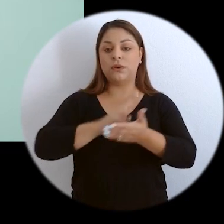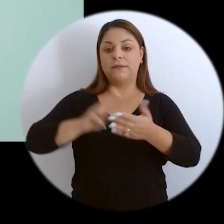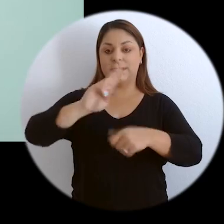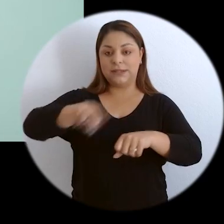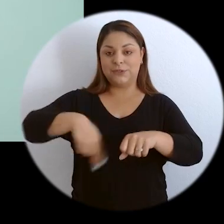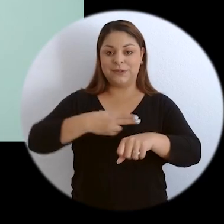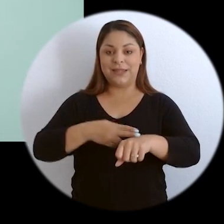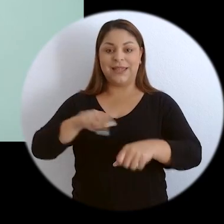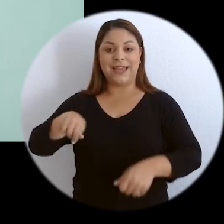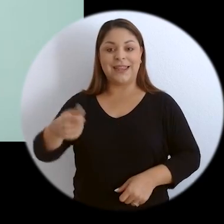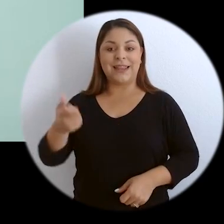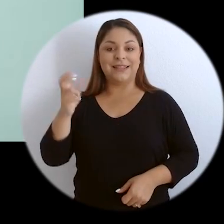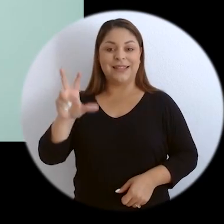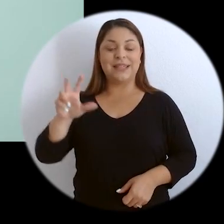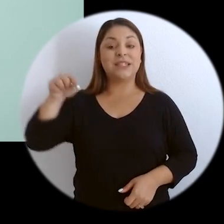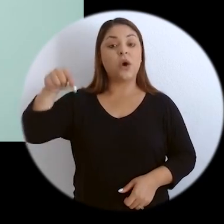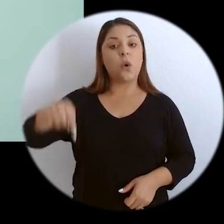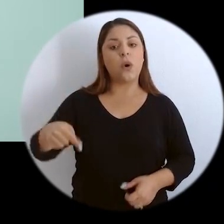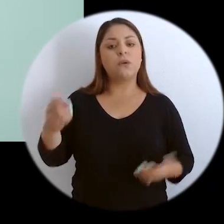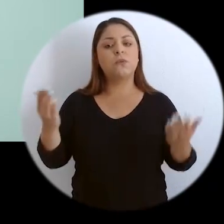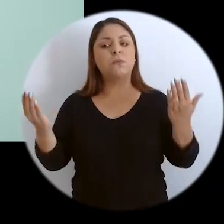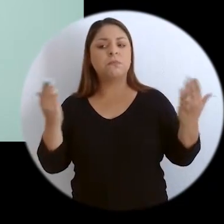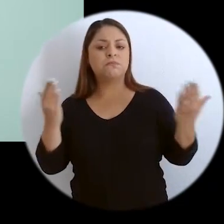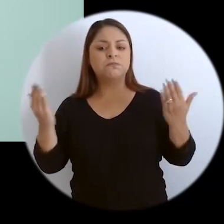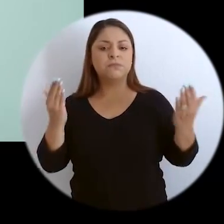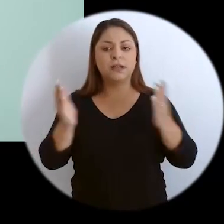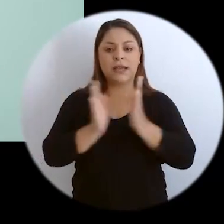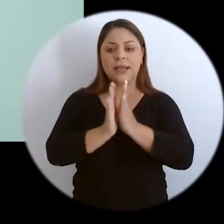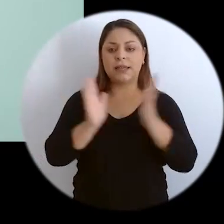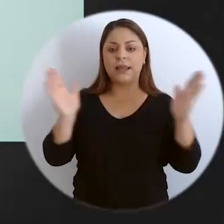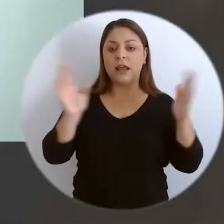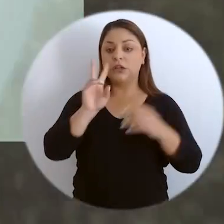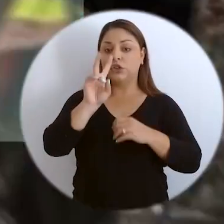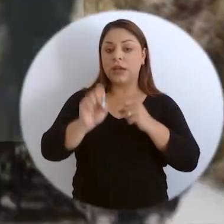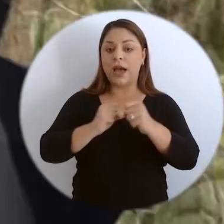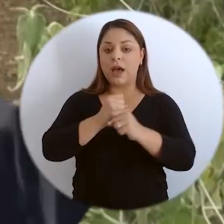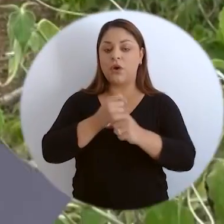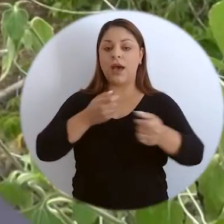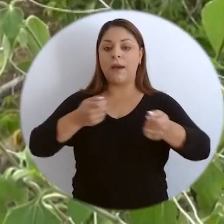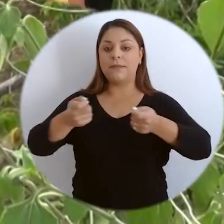una confrontación, y eso realmente tampoco será sostenible en el tiempo.